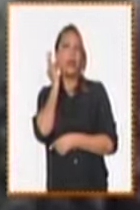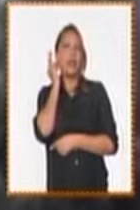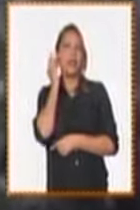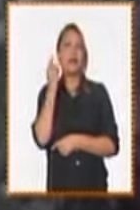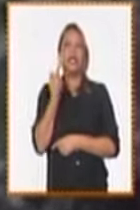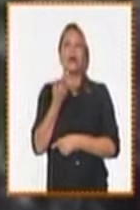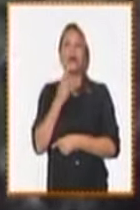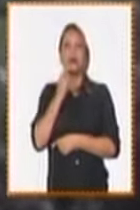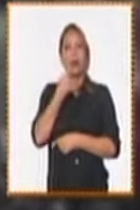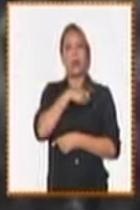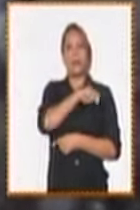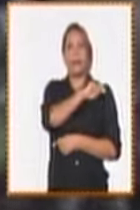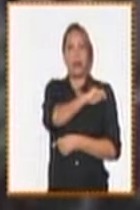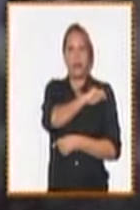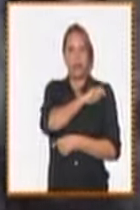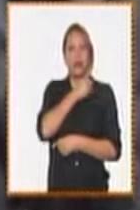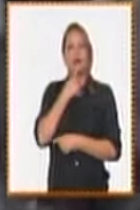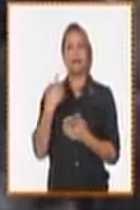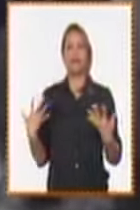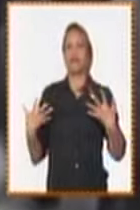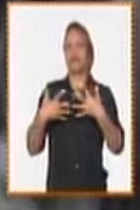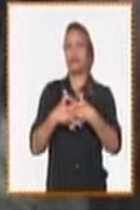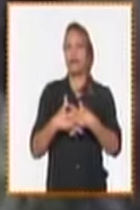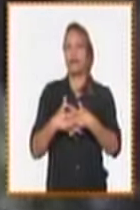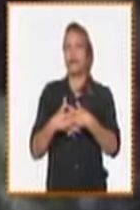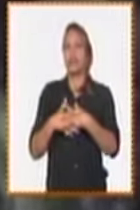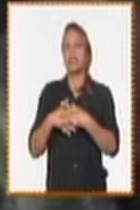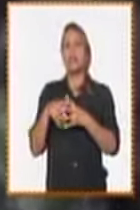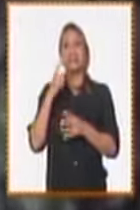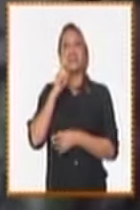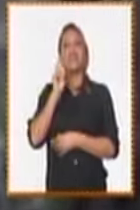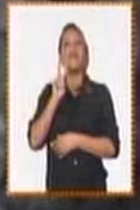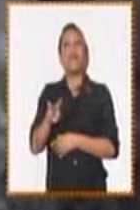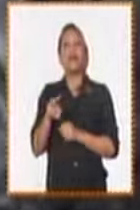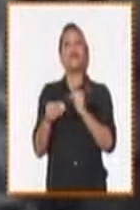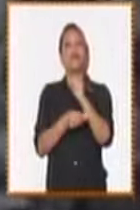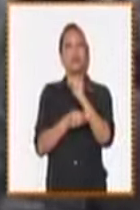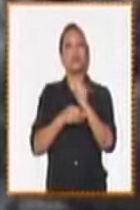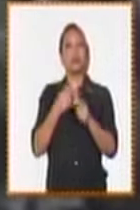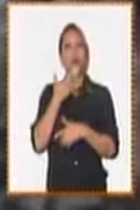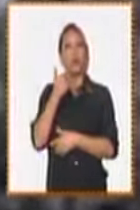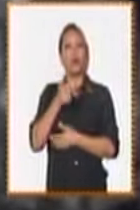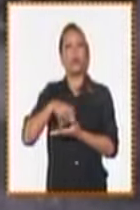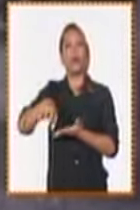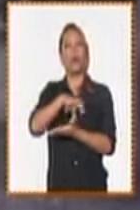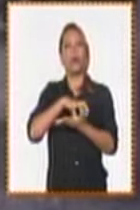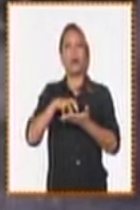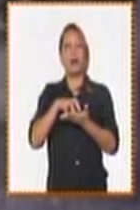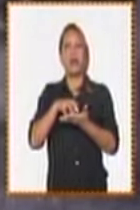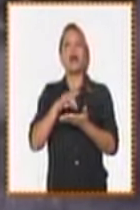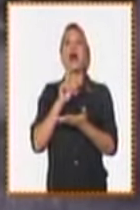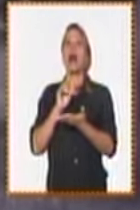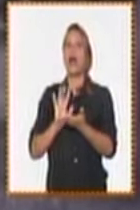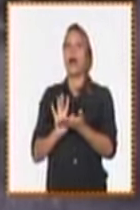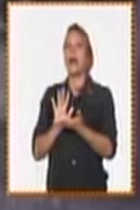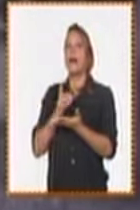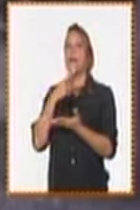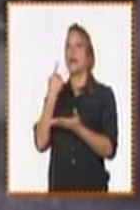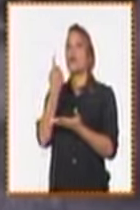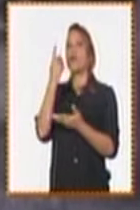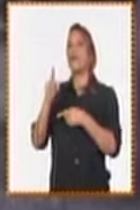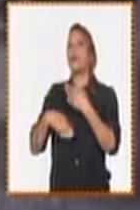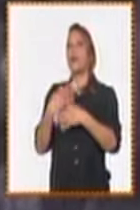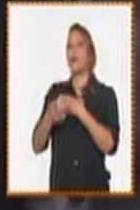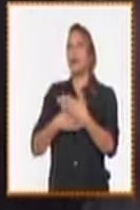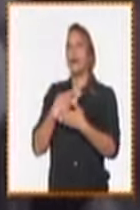descendencia de españoles en esta región. Y Velázquez se percata de la potencialidad. pero había un problema. Él le había dicho al rey que